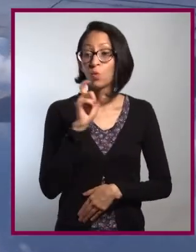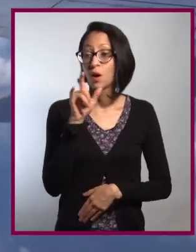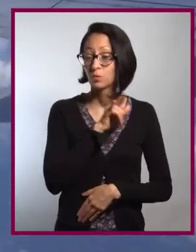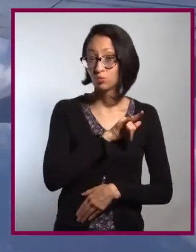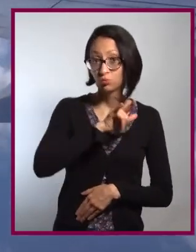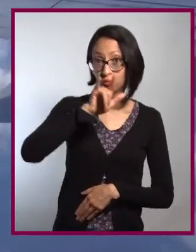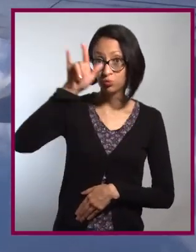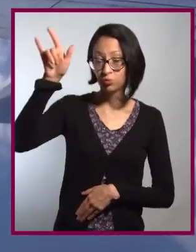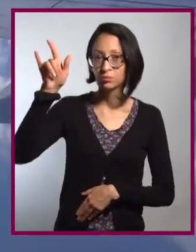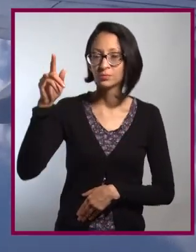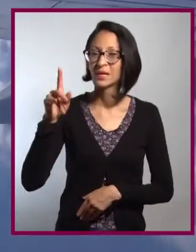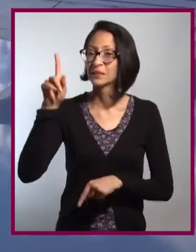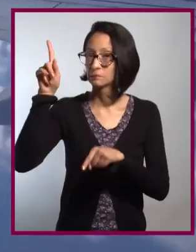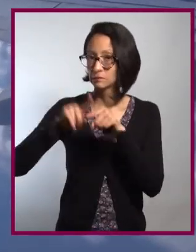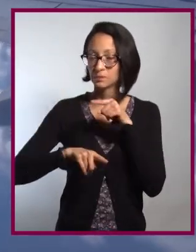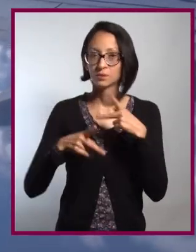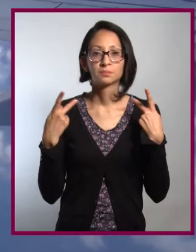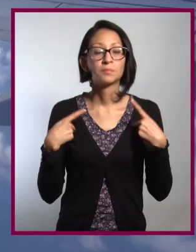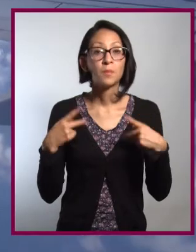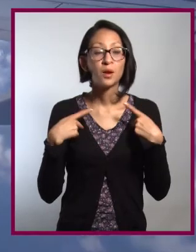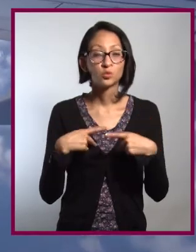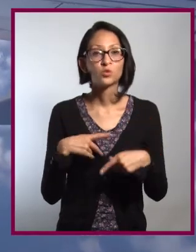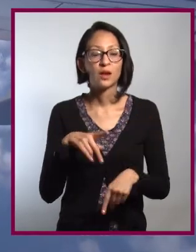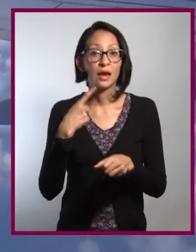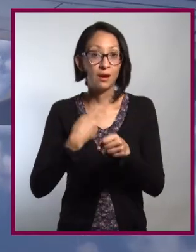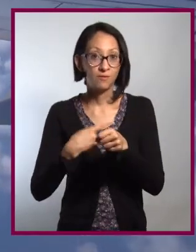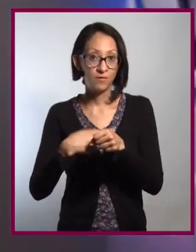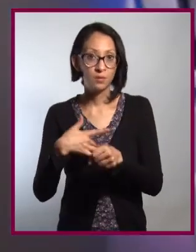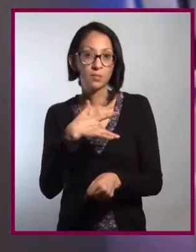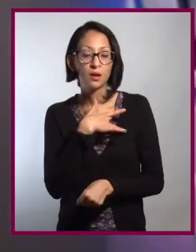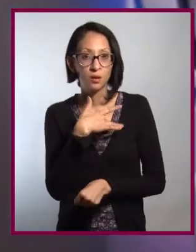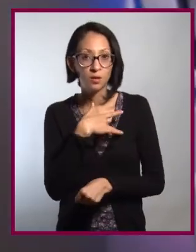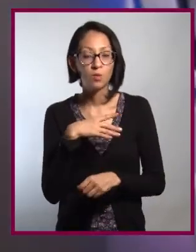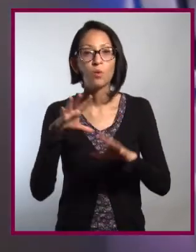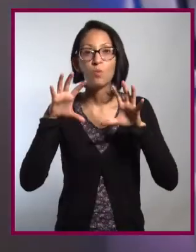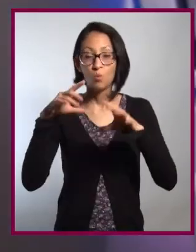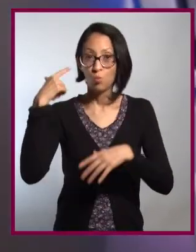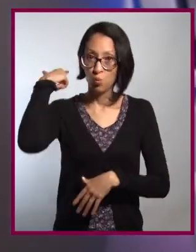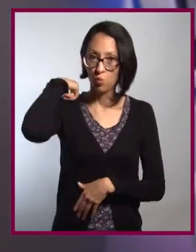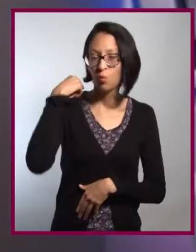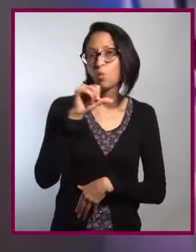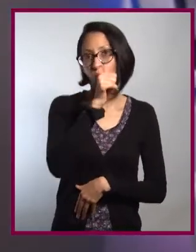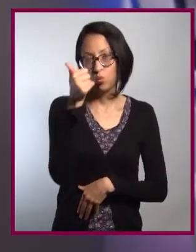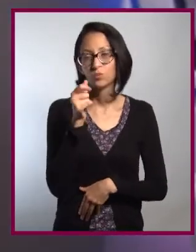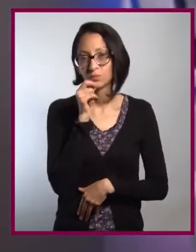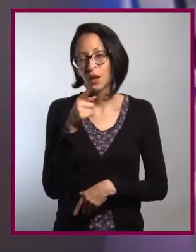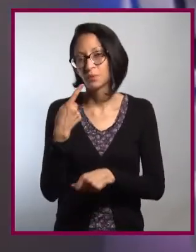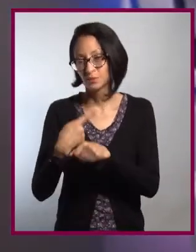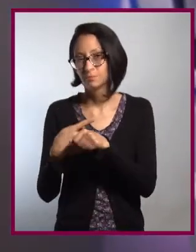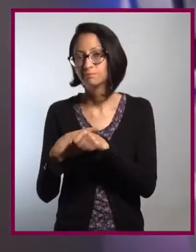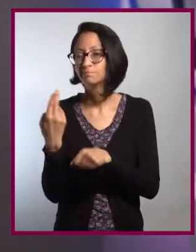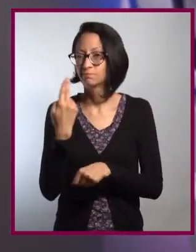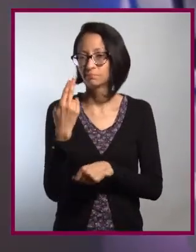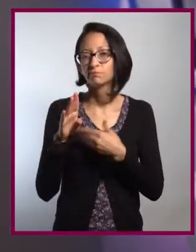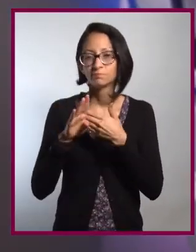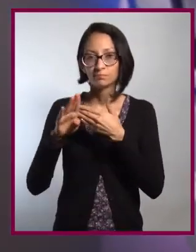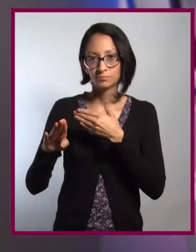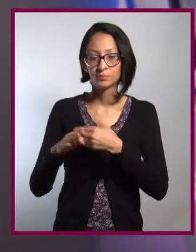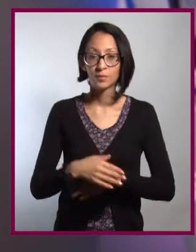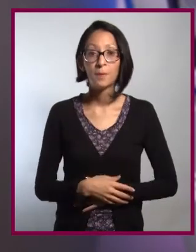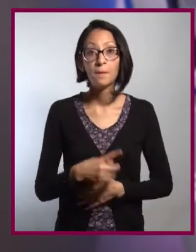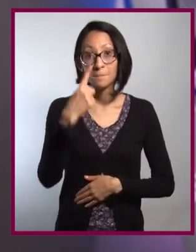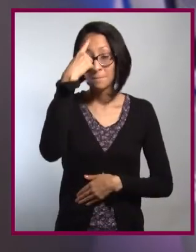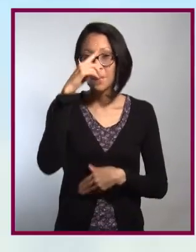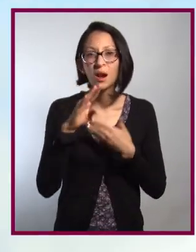las personas con problemas cardíacos, pulmonares, entre otros. Para prevenir el mal de altura